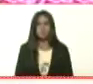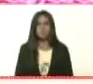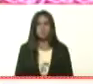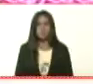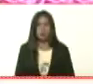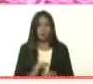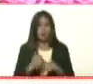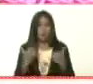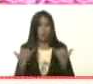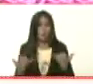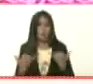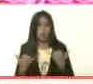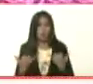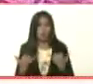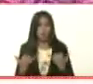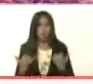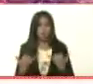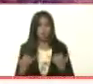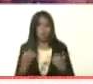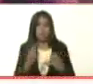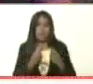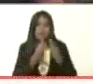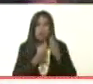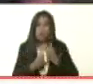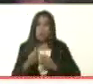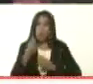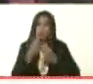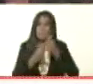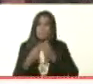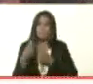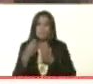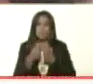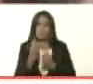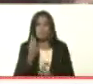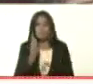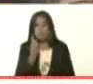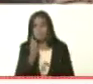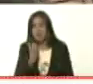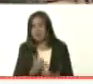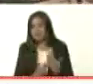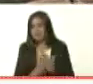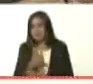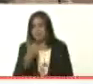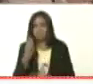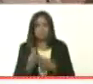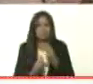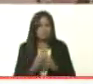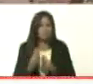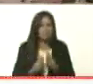Ahora, en lo económico, falta mucho por hacer.